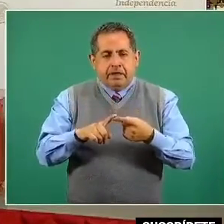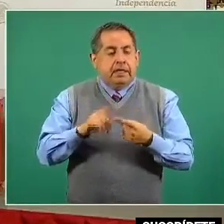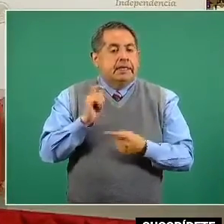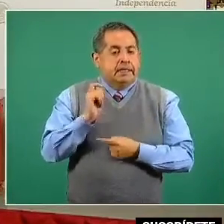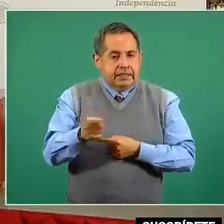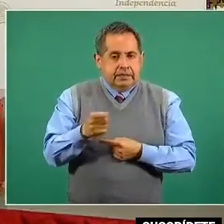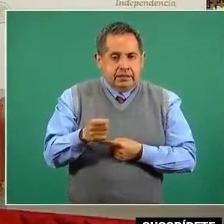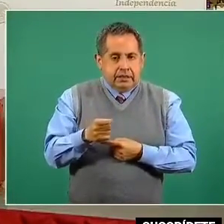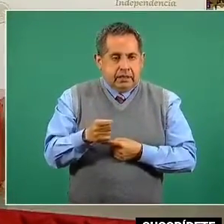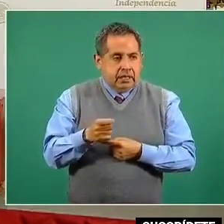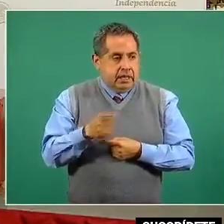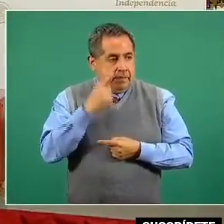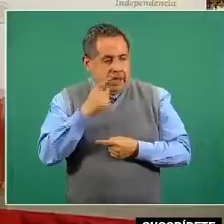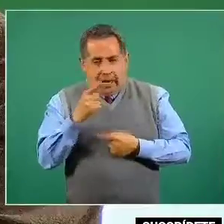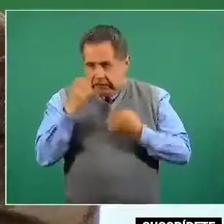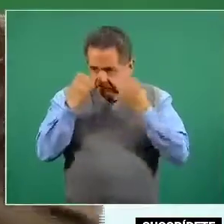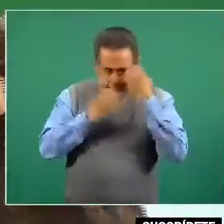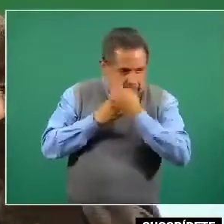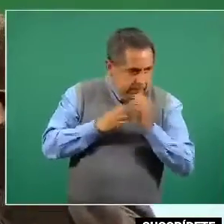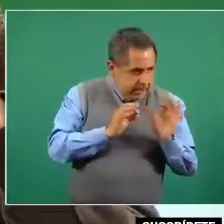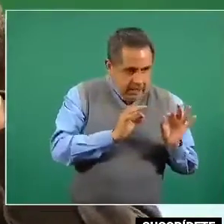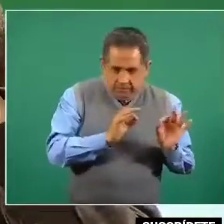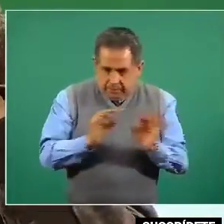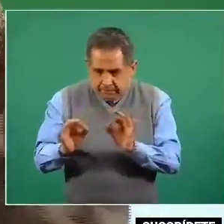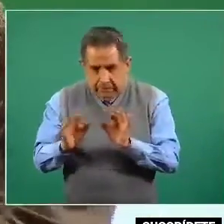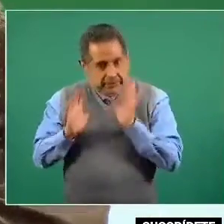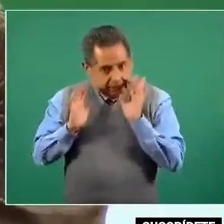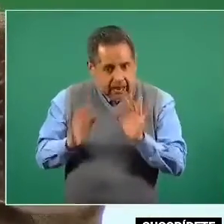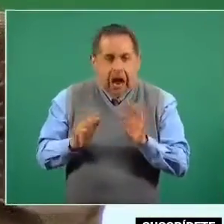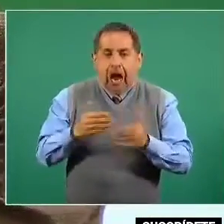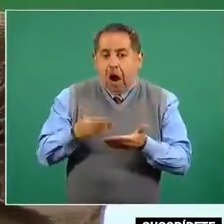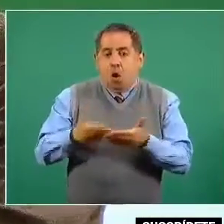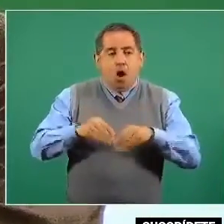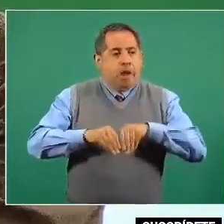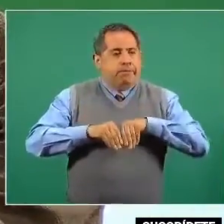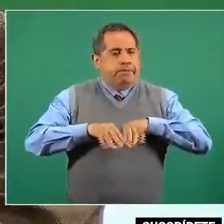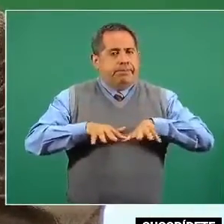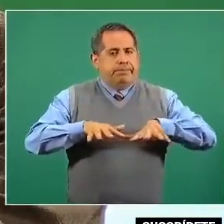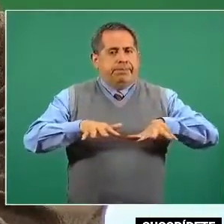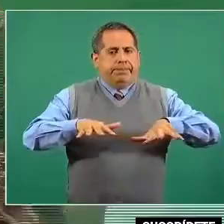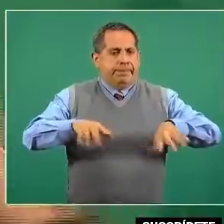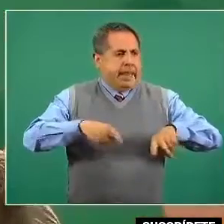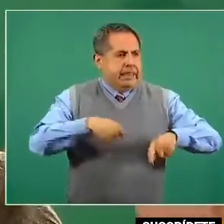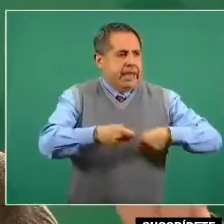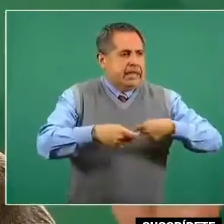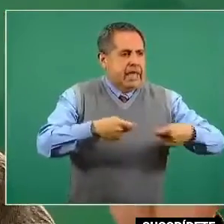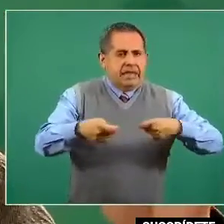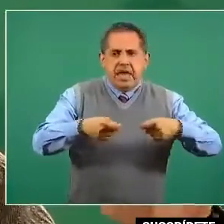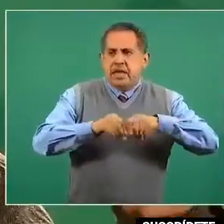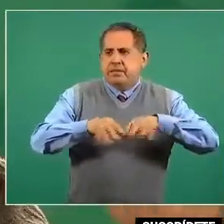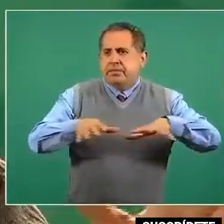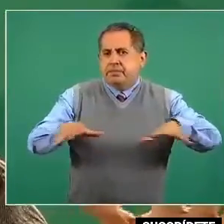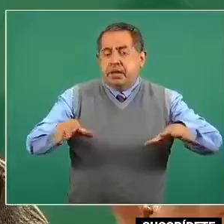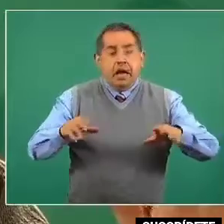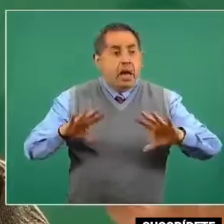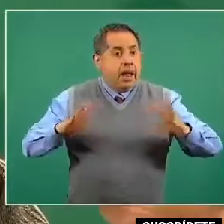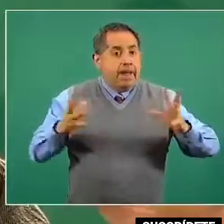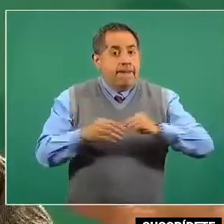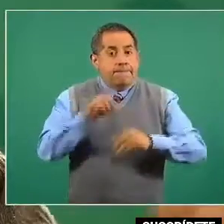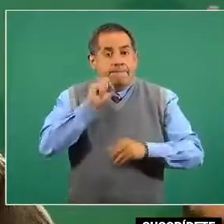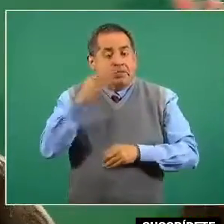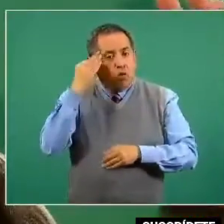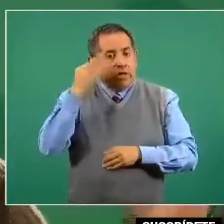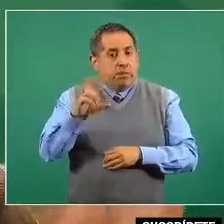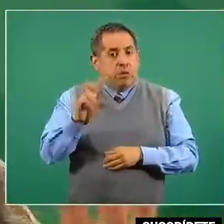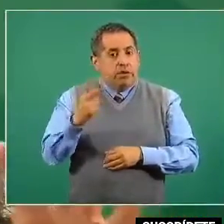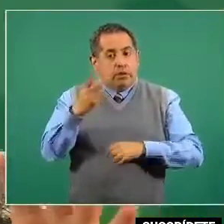ya de la fase de calibración a la fase de expansión. Y con esto vamos a tener ya simultáneamente en las 32 entidades